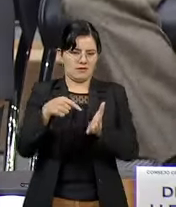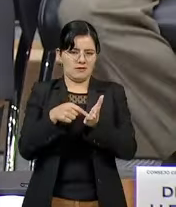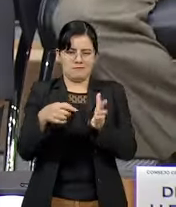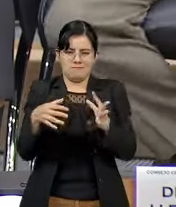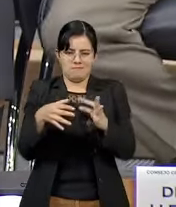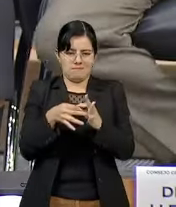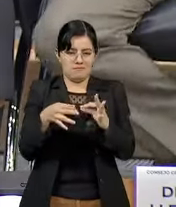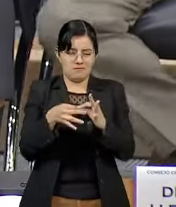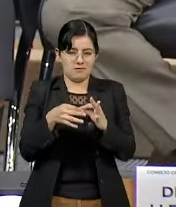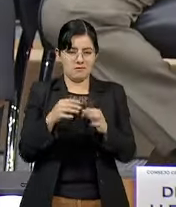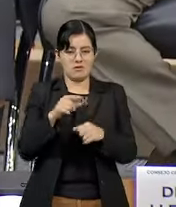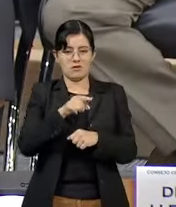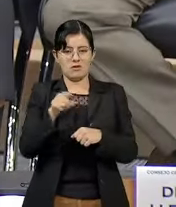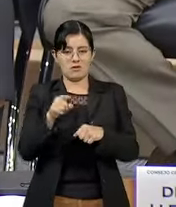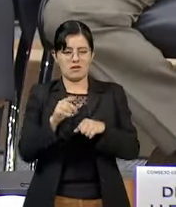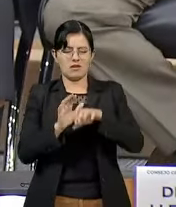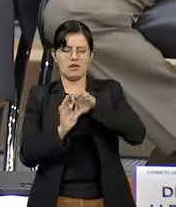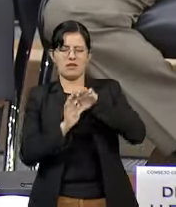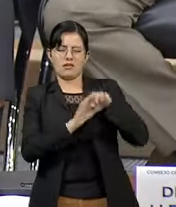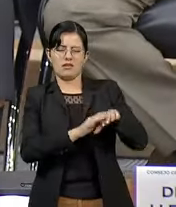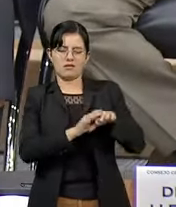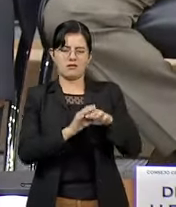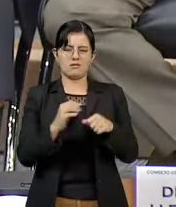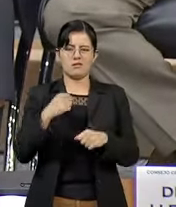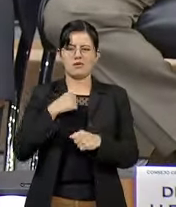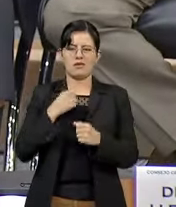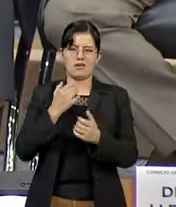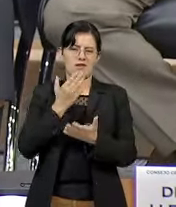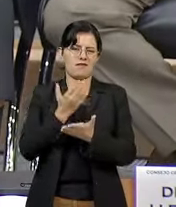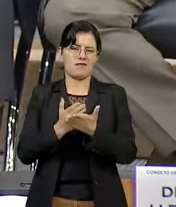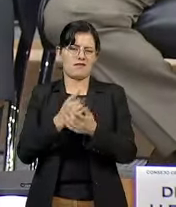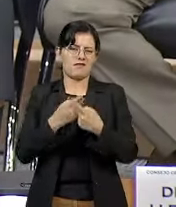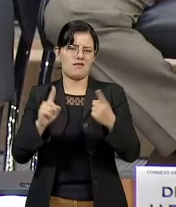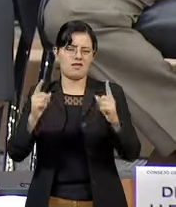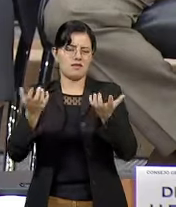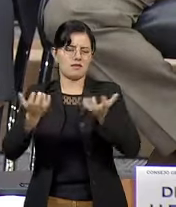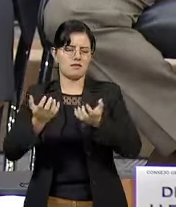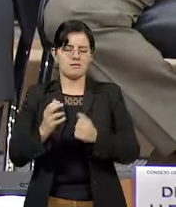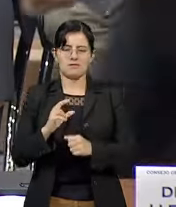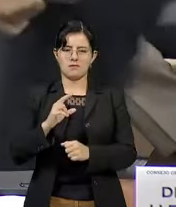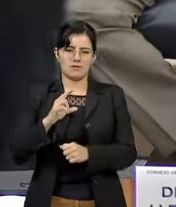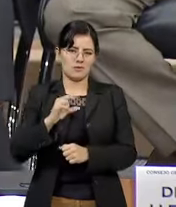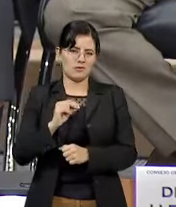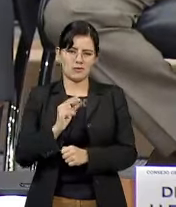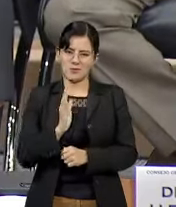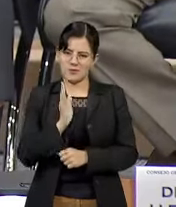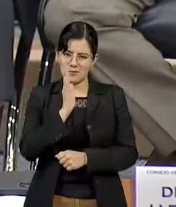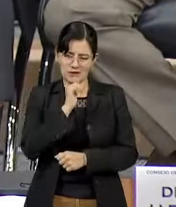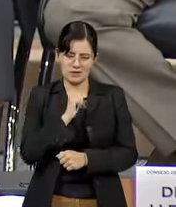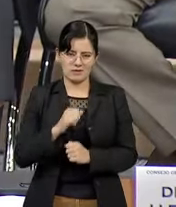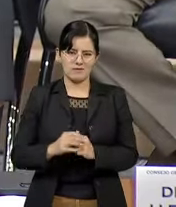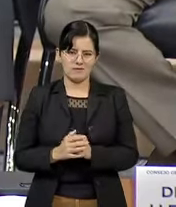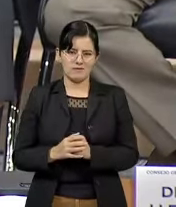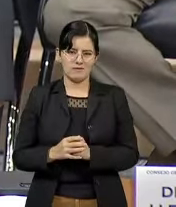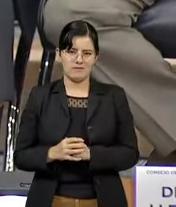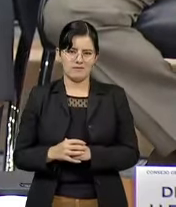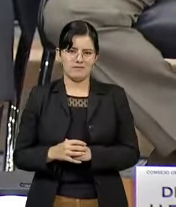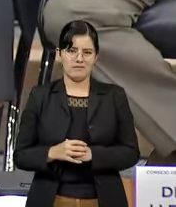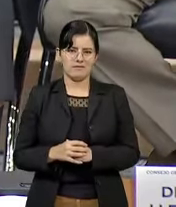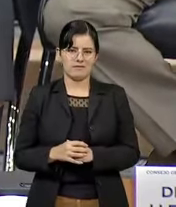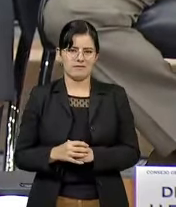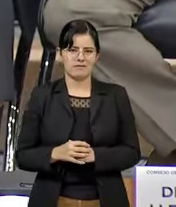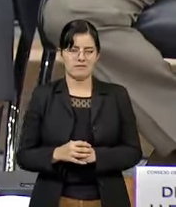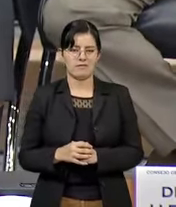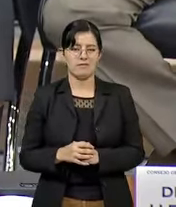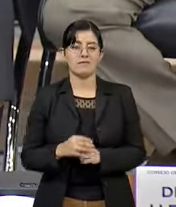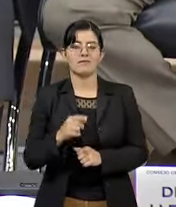ese scrip y así es como están decidiendo participar lo que